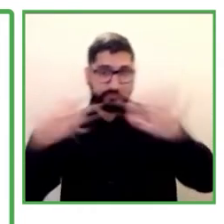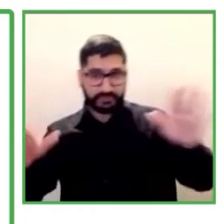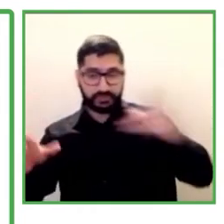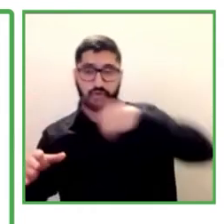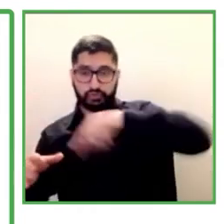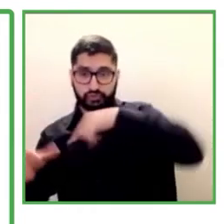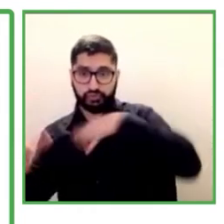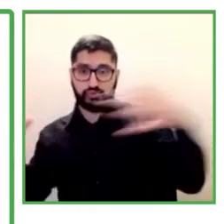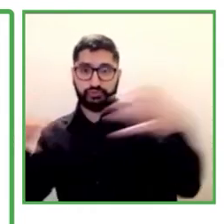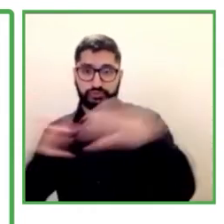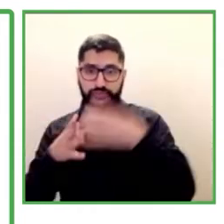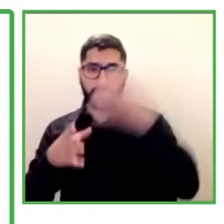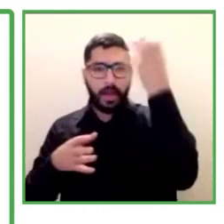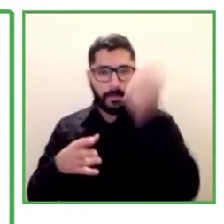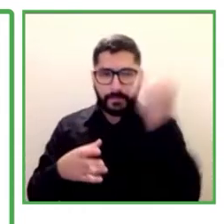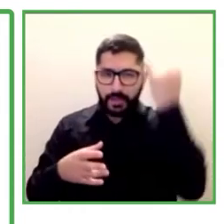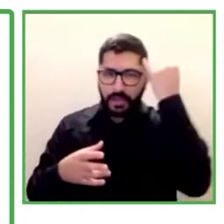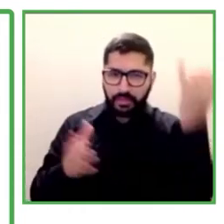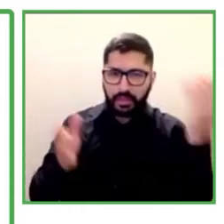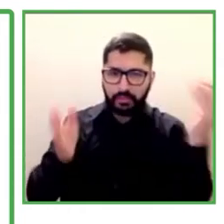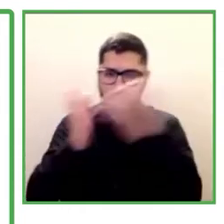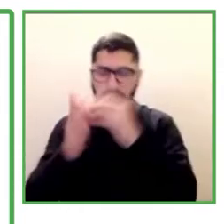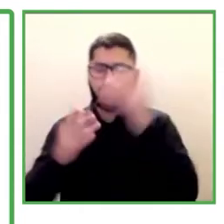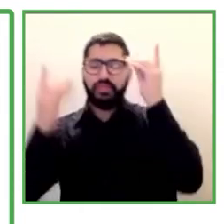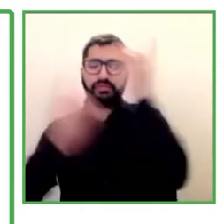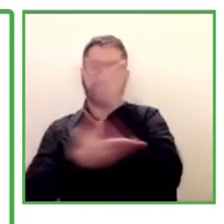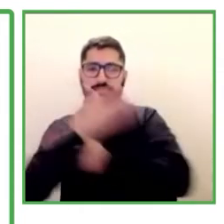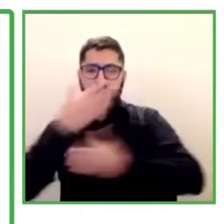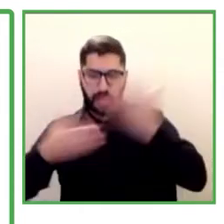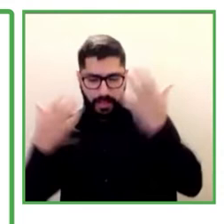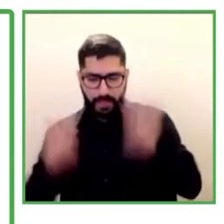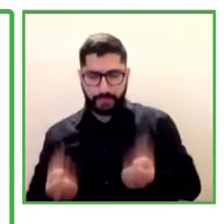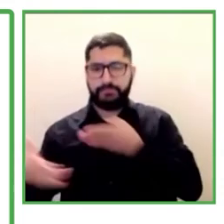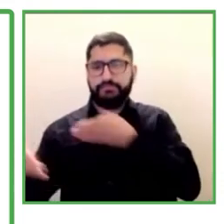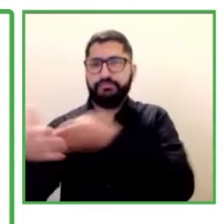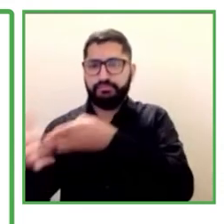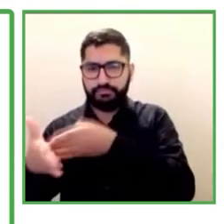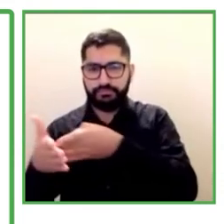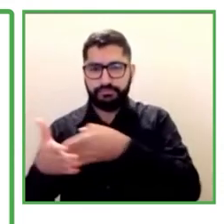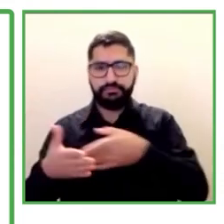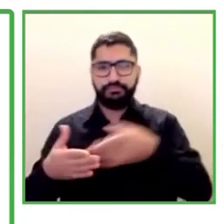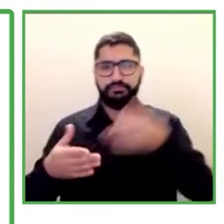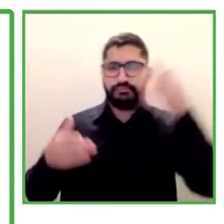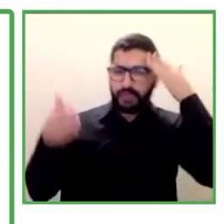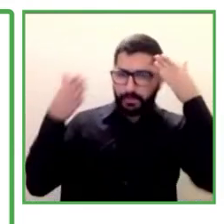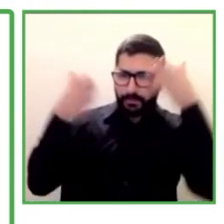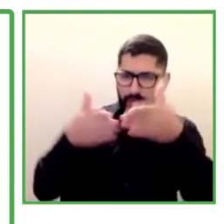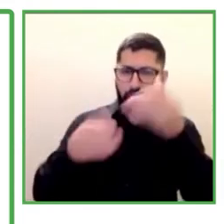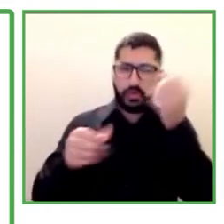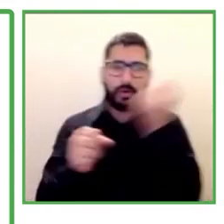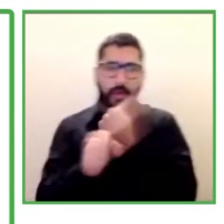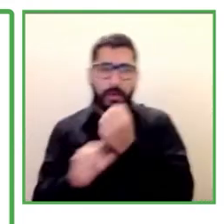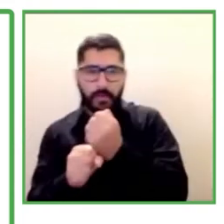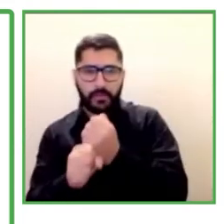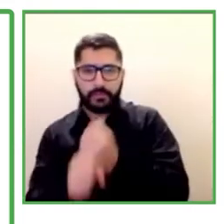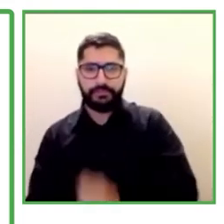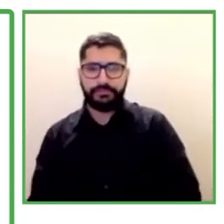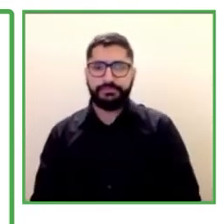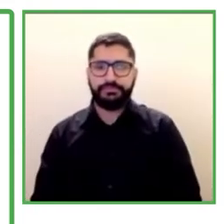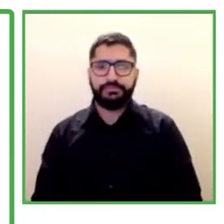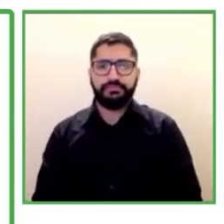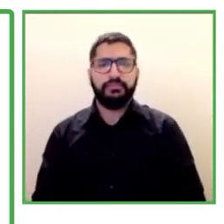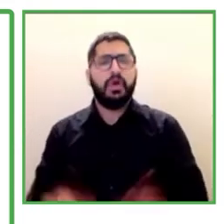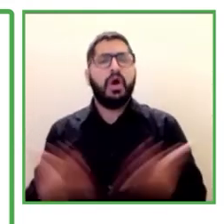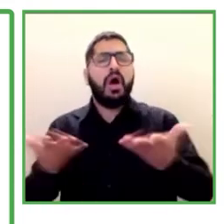enfermedad laboral. En nuestra línea de trabajo, específicamente, ¿qué hacemos con las empresas? A grandes rasgos, apoyamos los